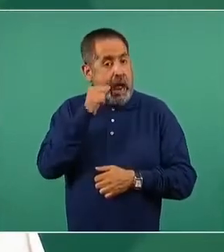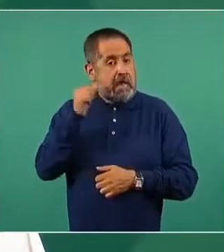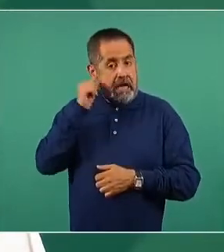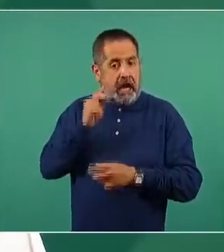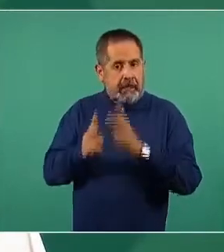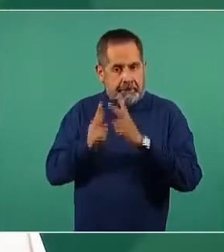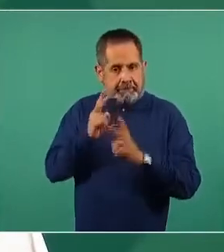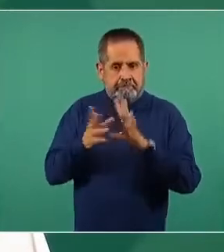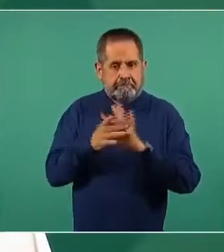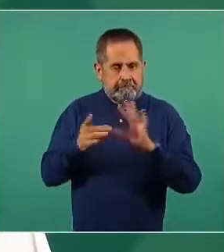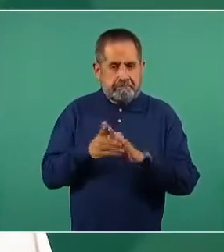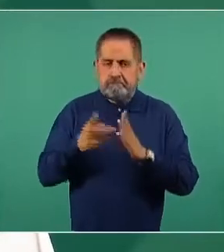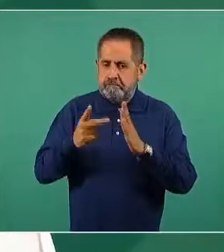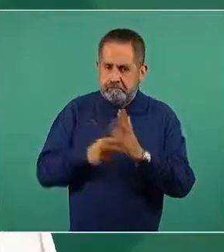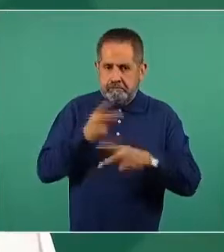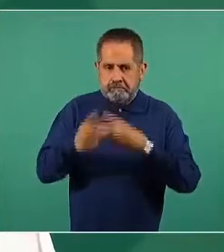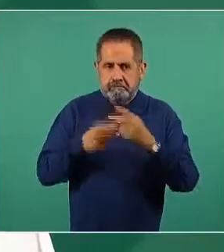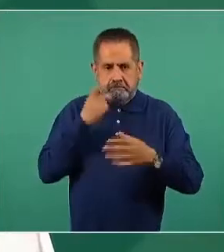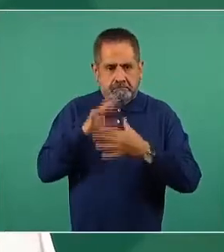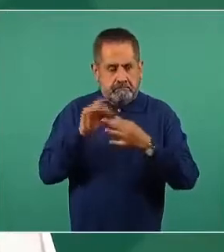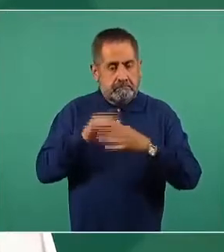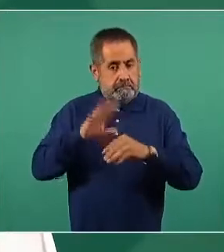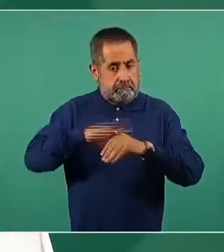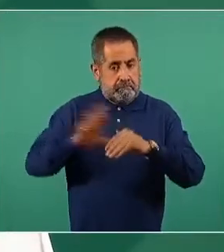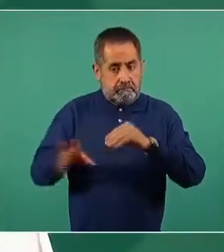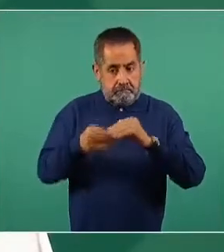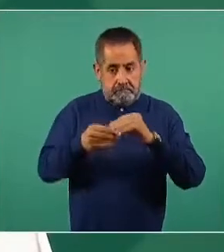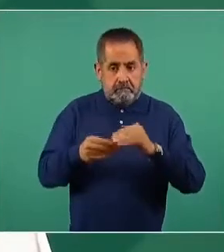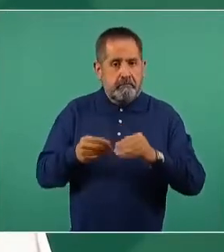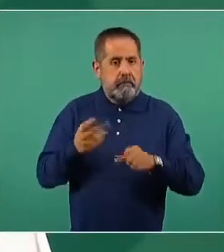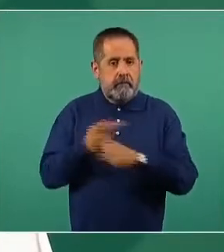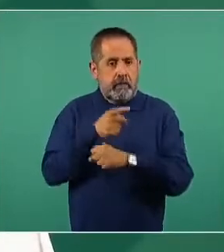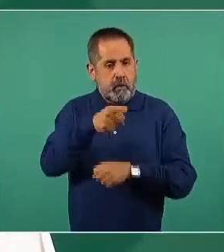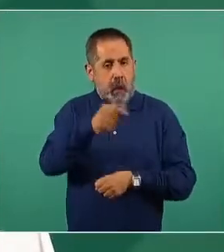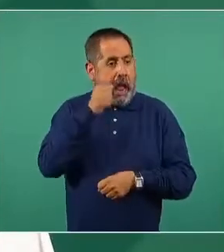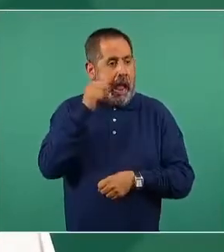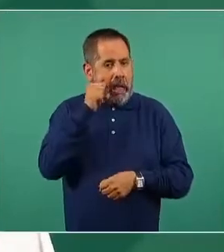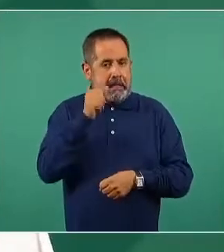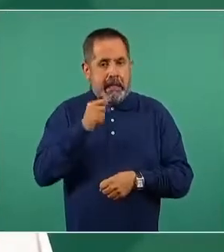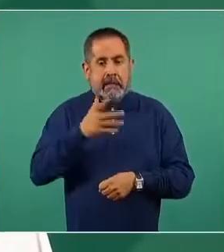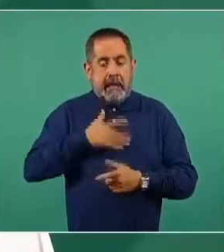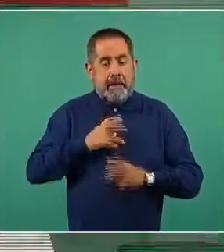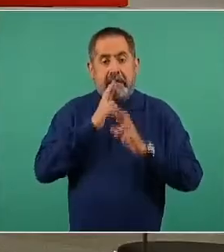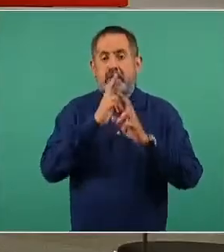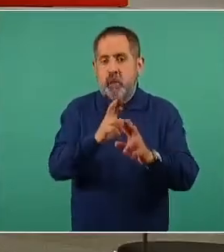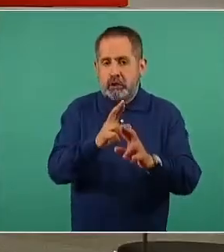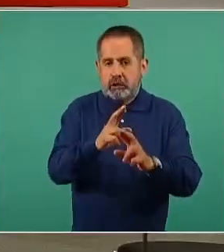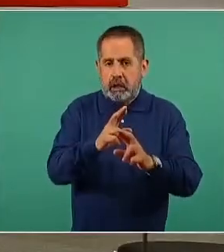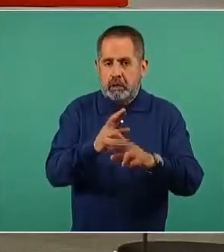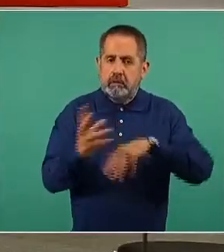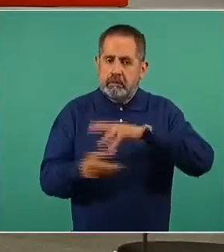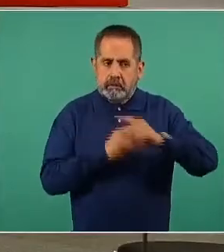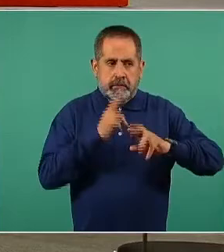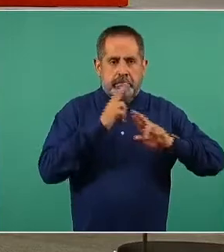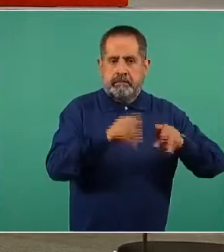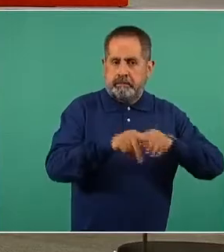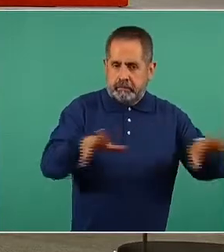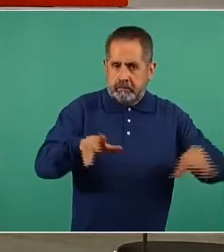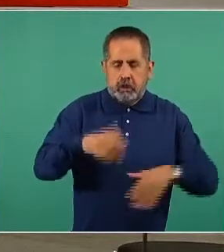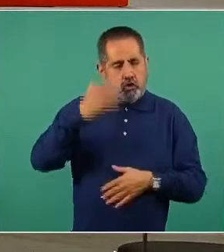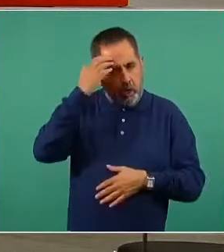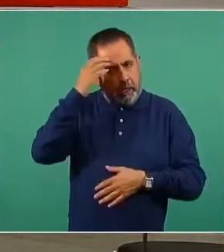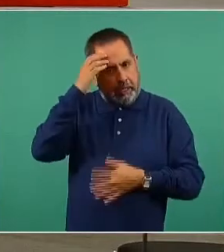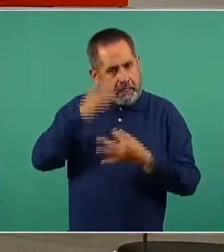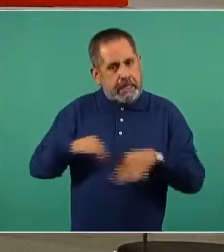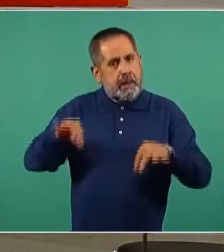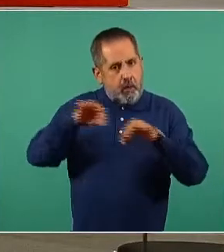ayer y ahorita quisiera comentar también sobre la recolección que usted tuvo ayer de mi respuesta. Creo que es importante que el público tenga